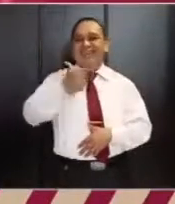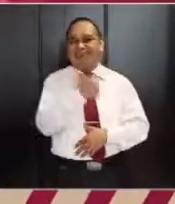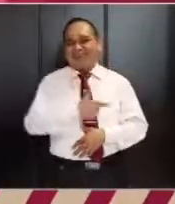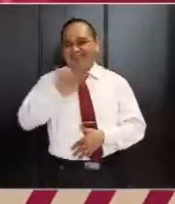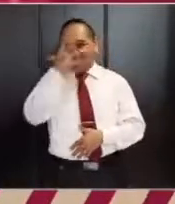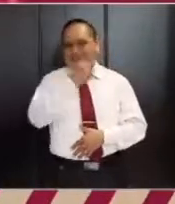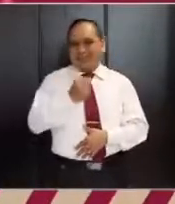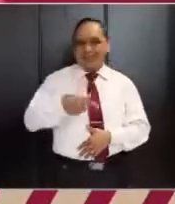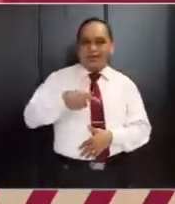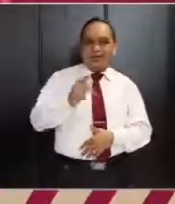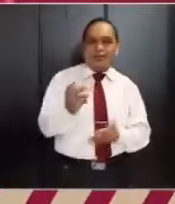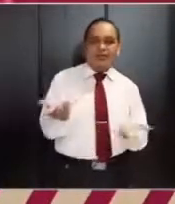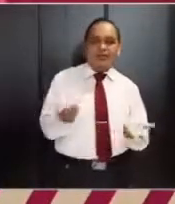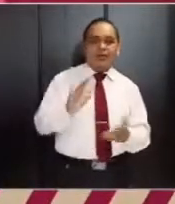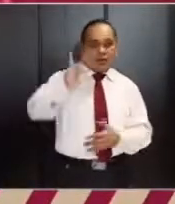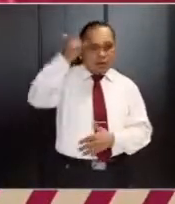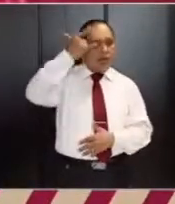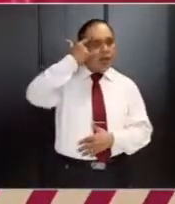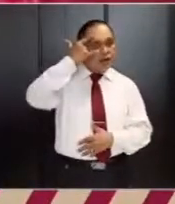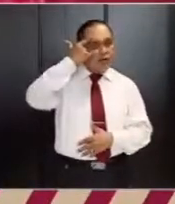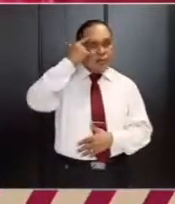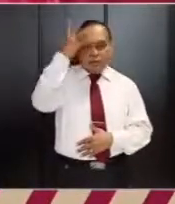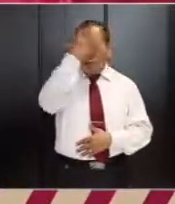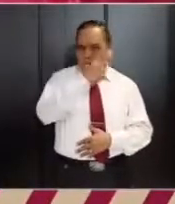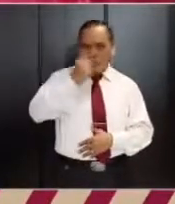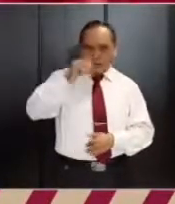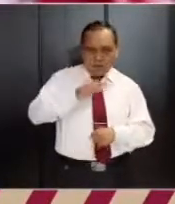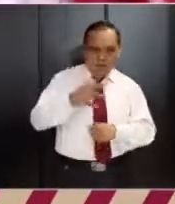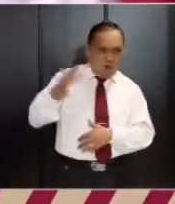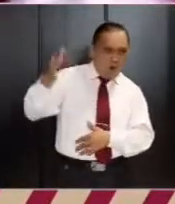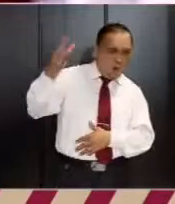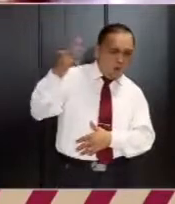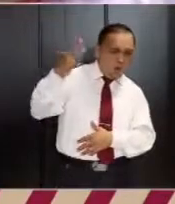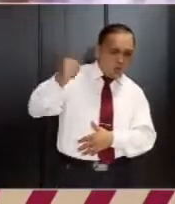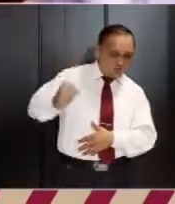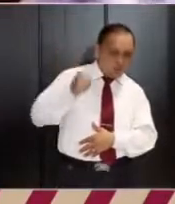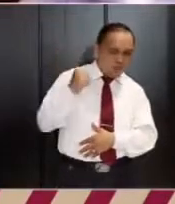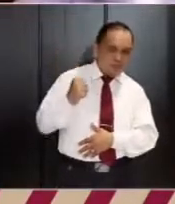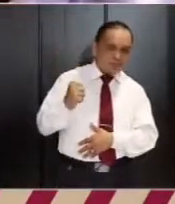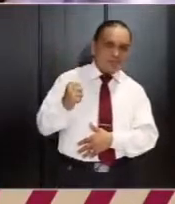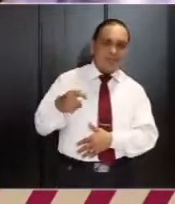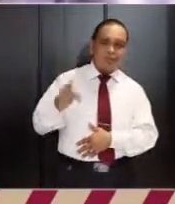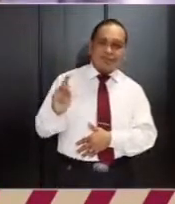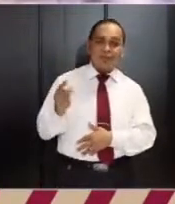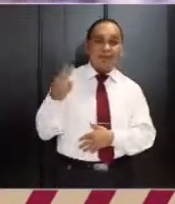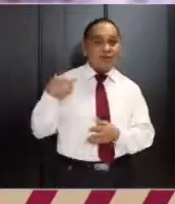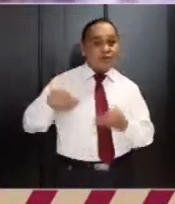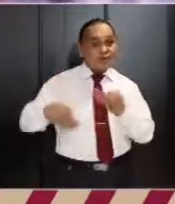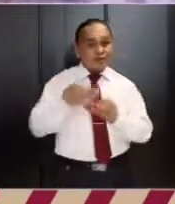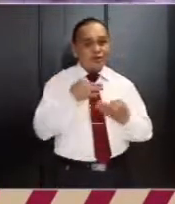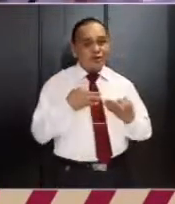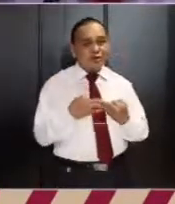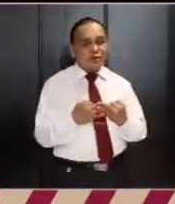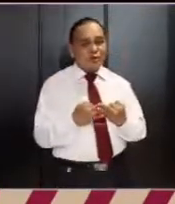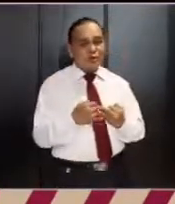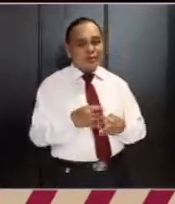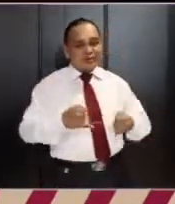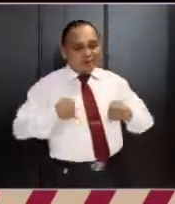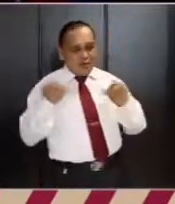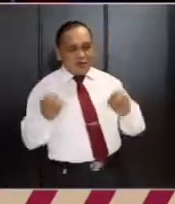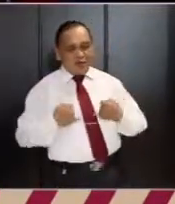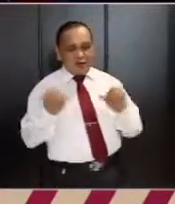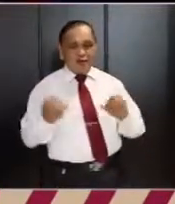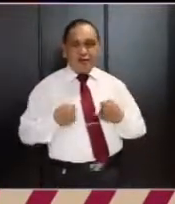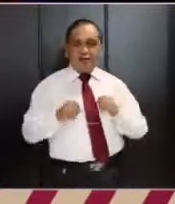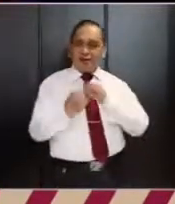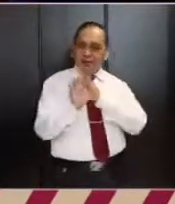ánimo. No, está más bonito Campeche, yo prefiero este solecito, estaba sabroso. Todos estaban disfrutando mucho, los chicos se veían, parecían